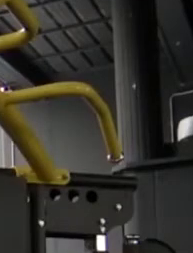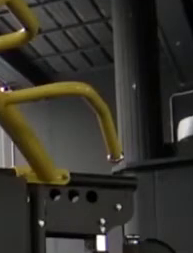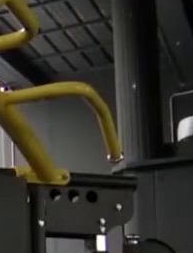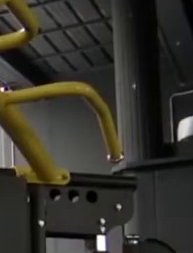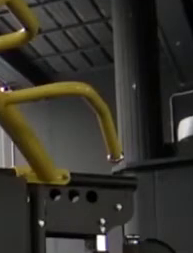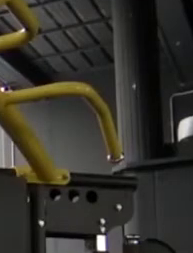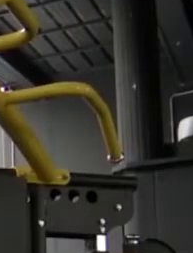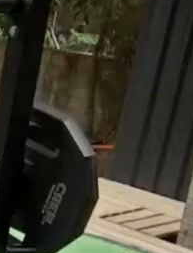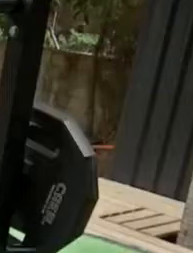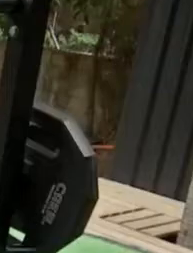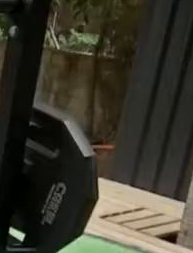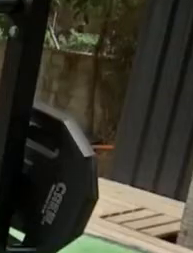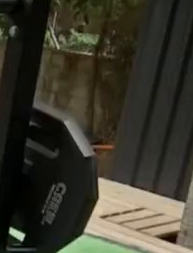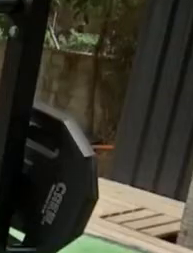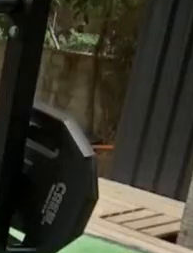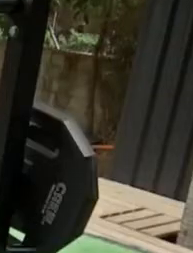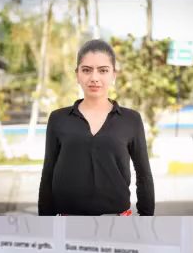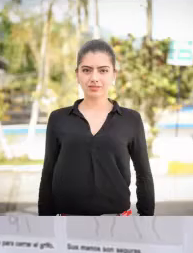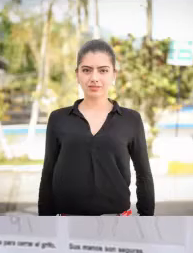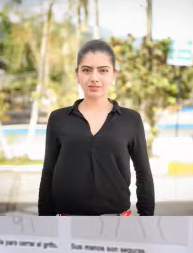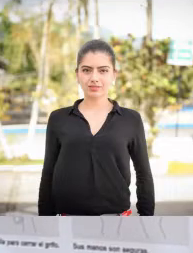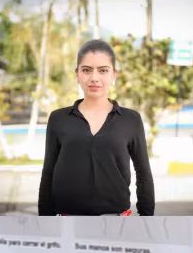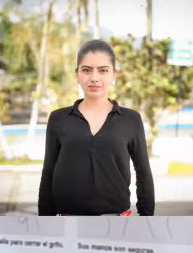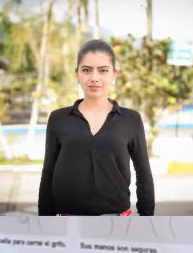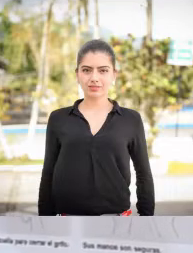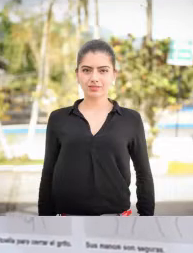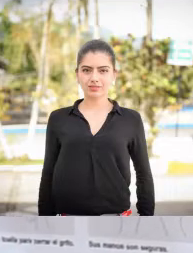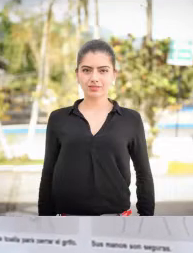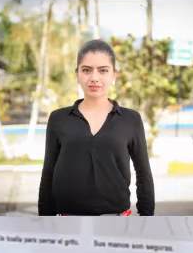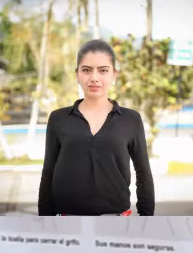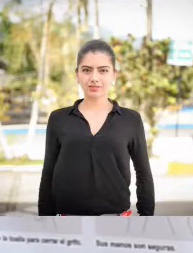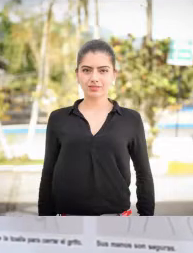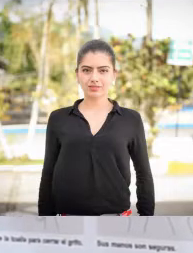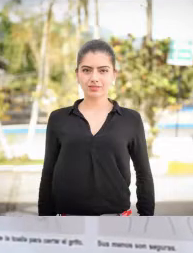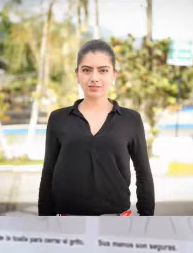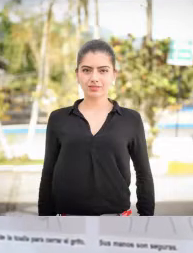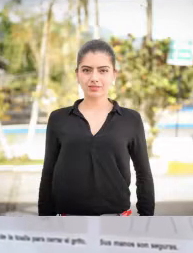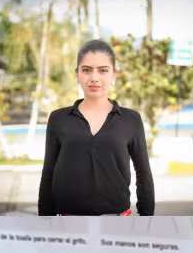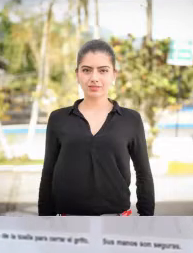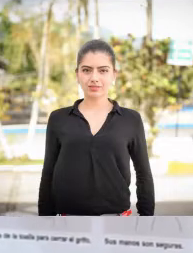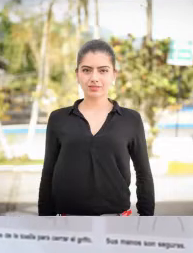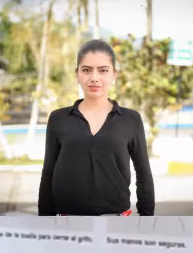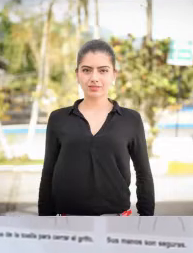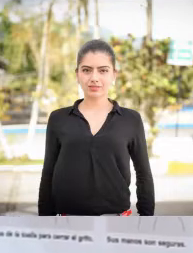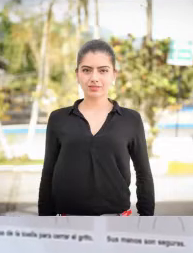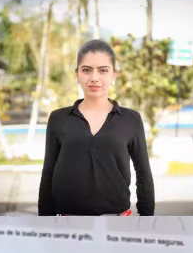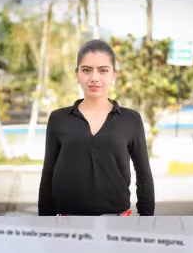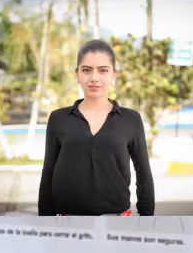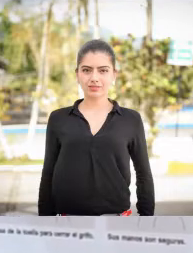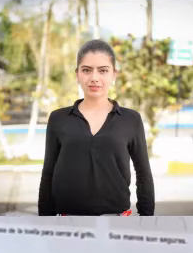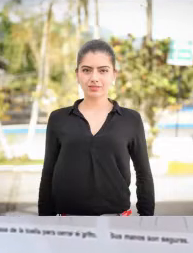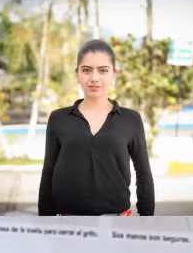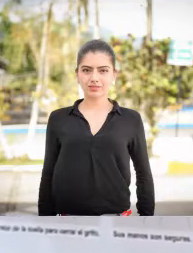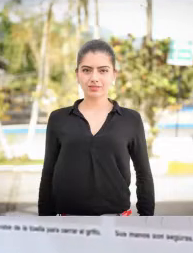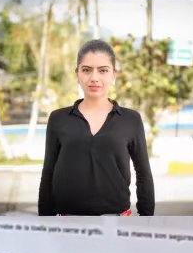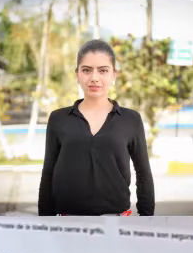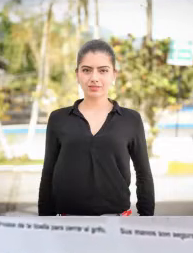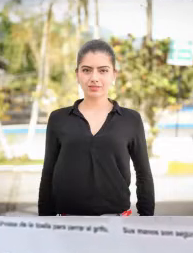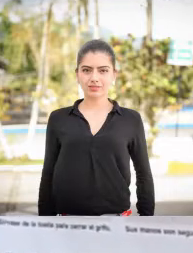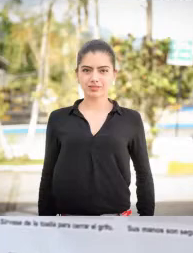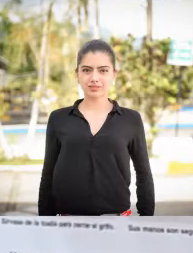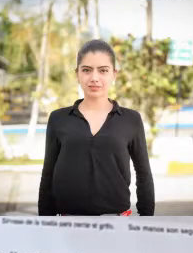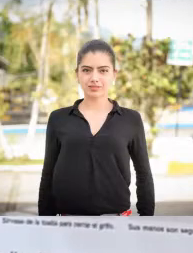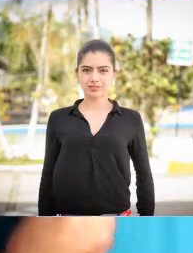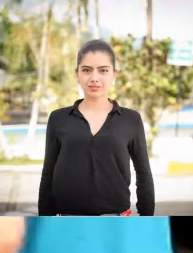que impliquen aglomeración de personas. Una vez se habilita la posibilidad de tener la reactivación de una actividad, el municipio,